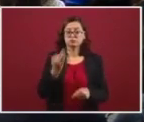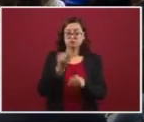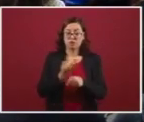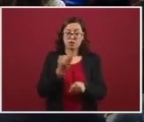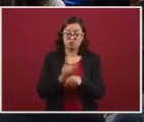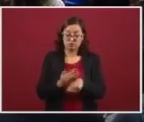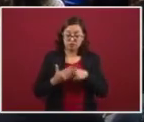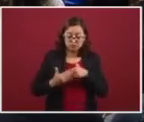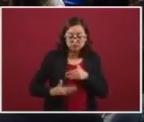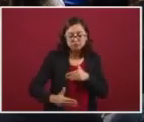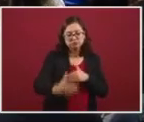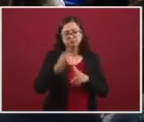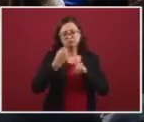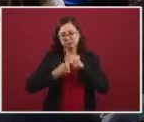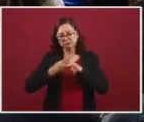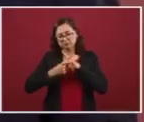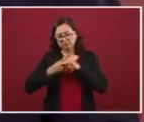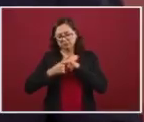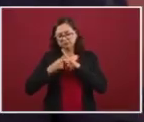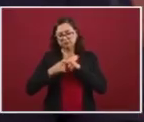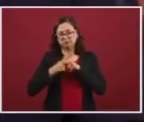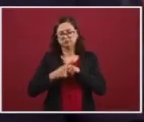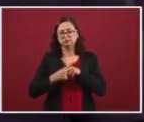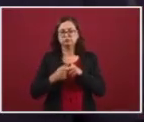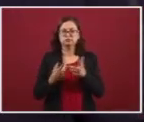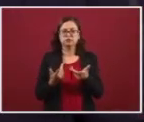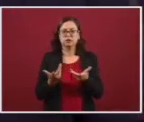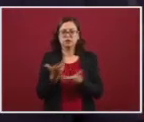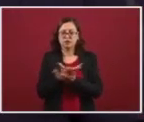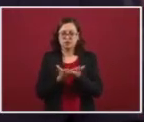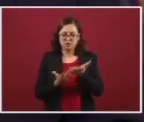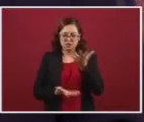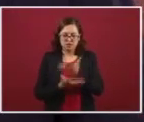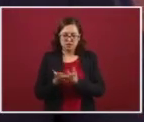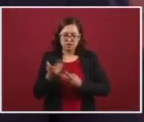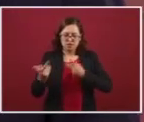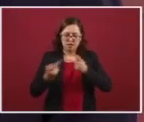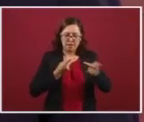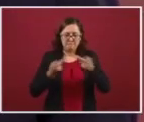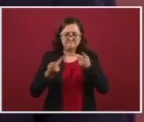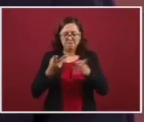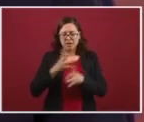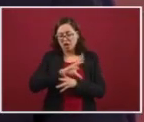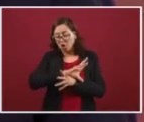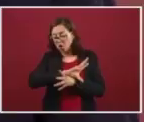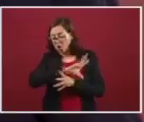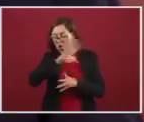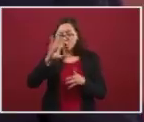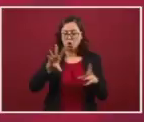definiendo. Es un plan general de participación conjunta